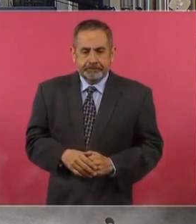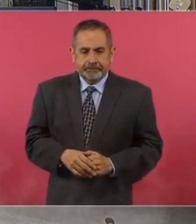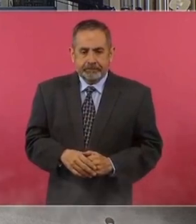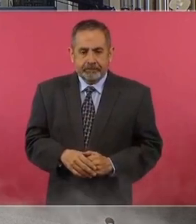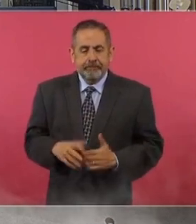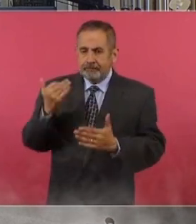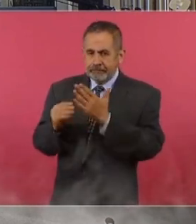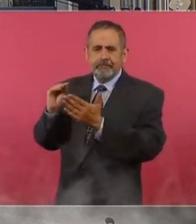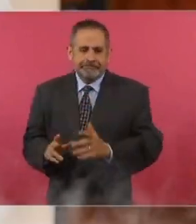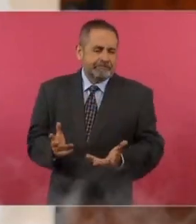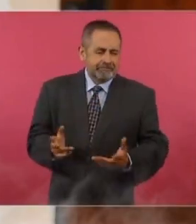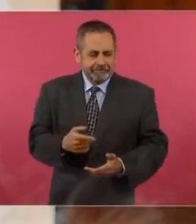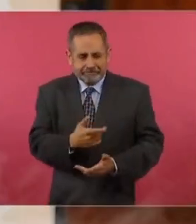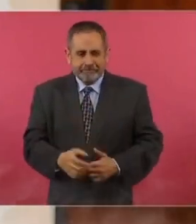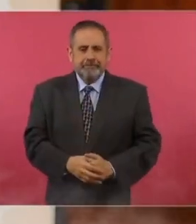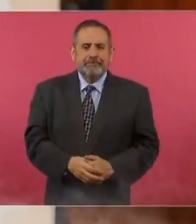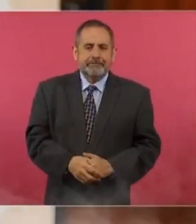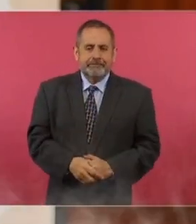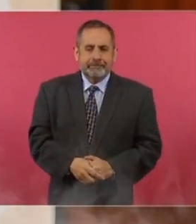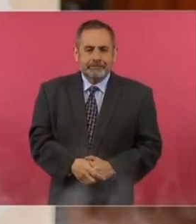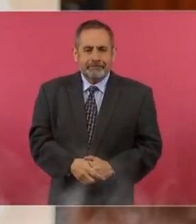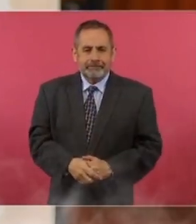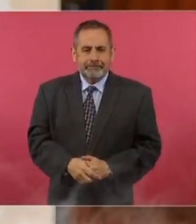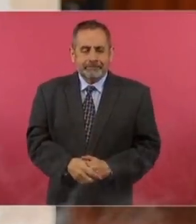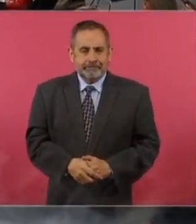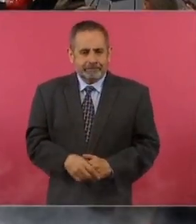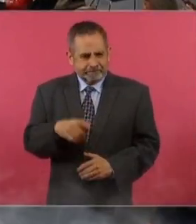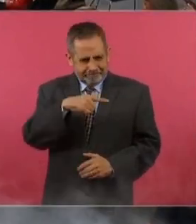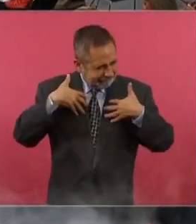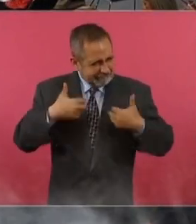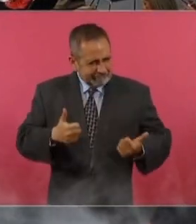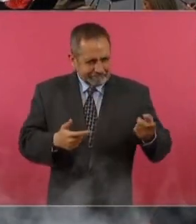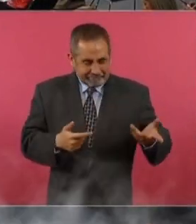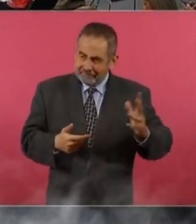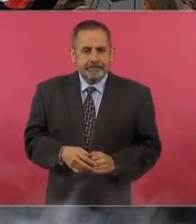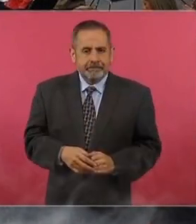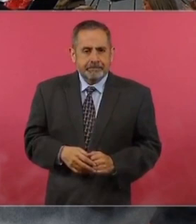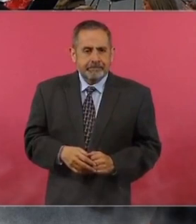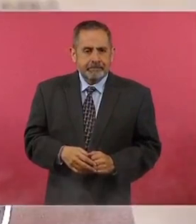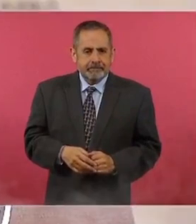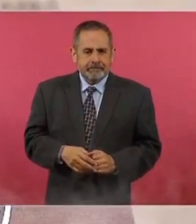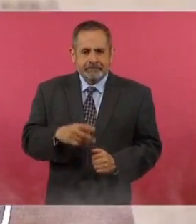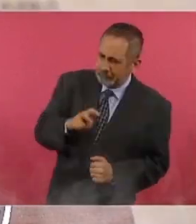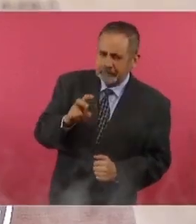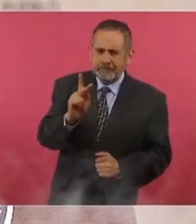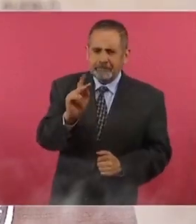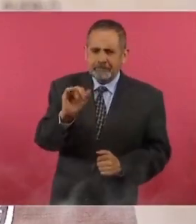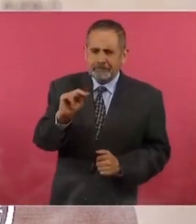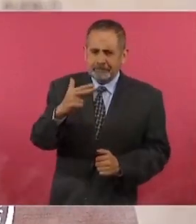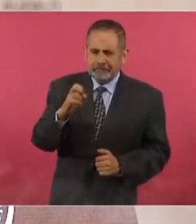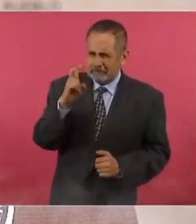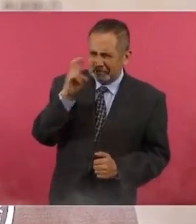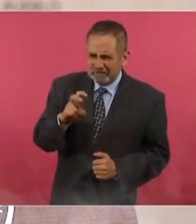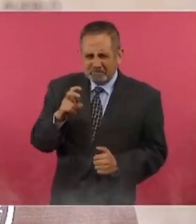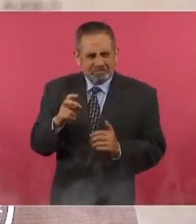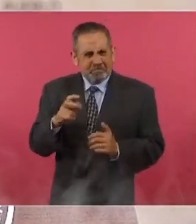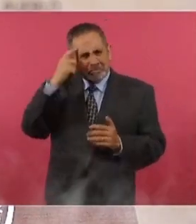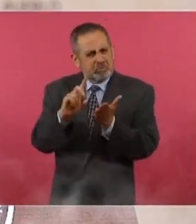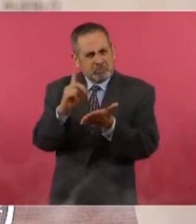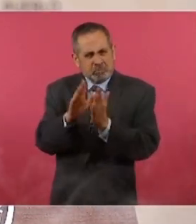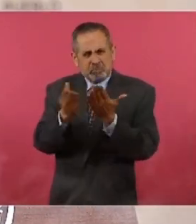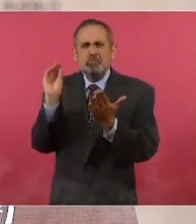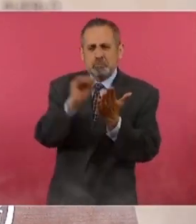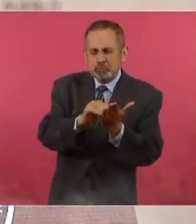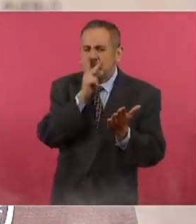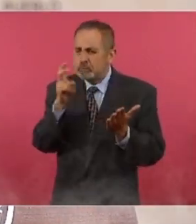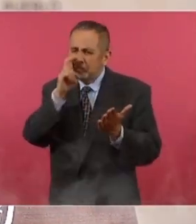no puso completo el tuit de Calderón. Ya estamos grandes. Y la palabra pinche, yo creo que ya está en el diccionario,